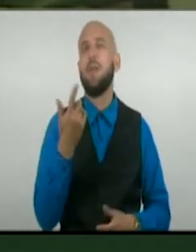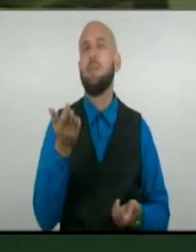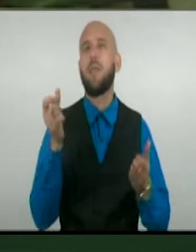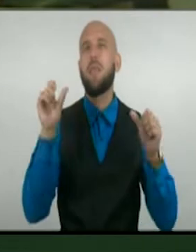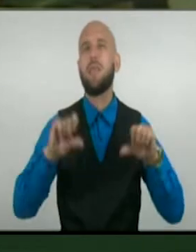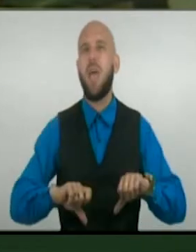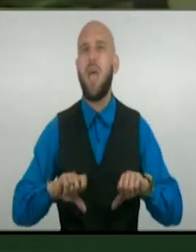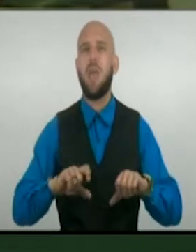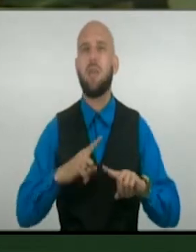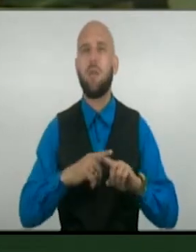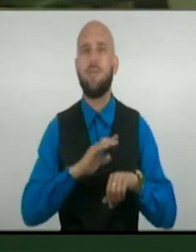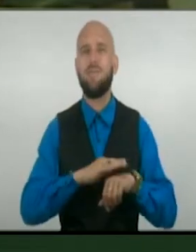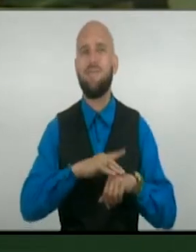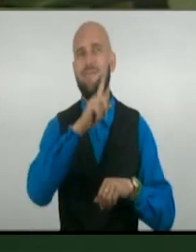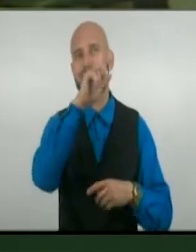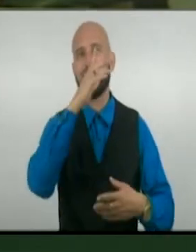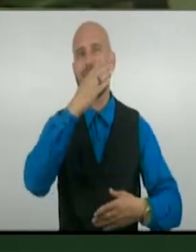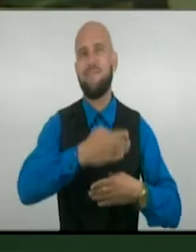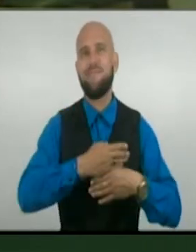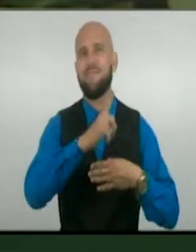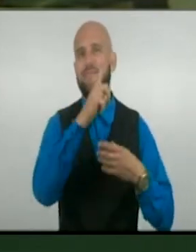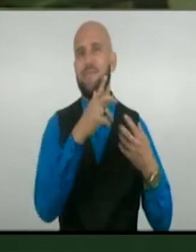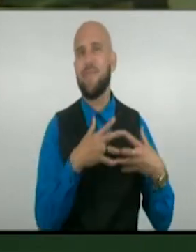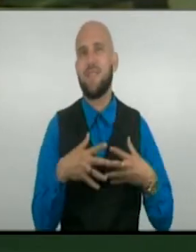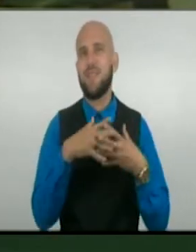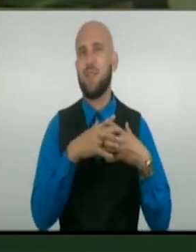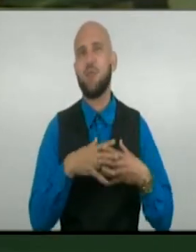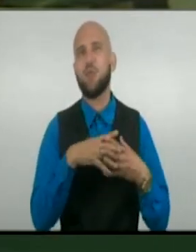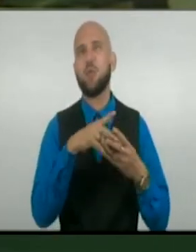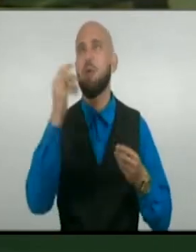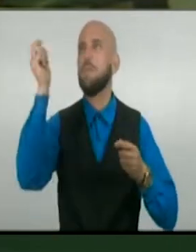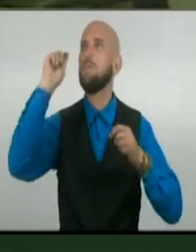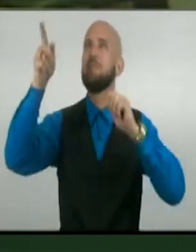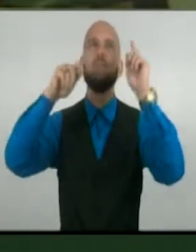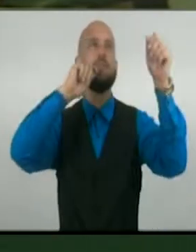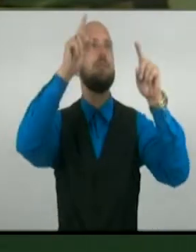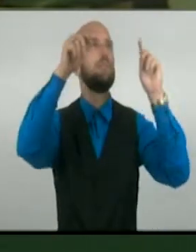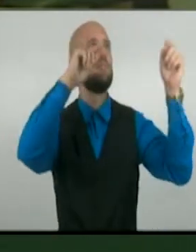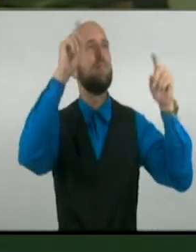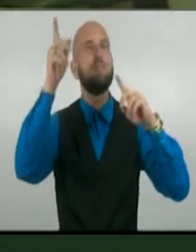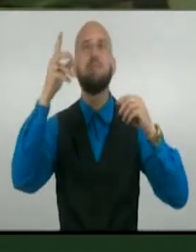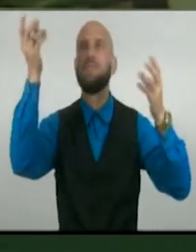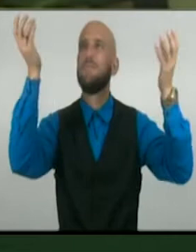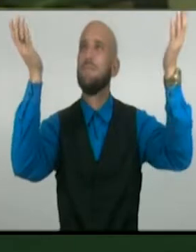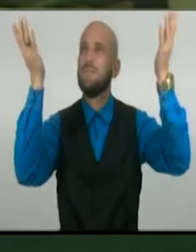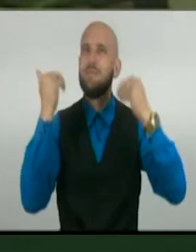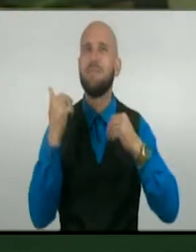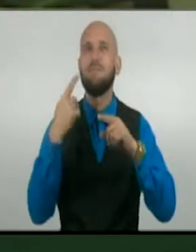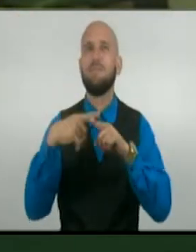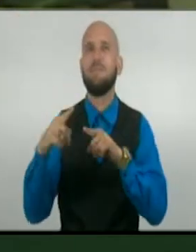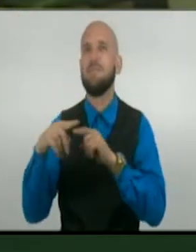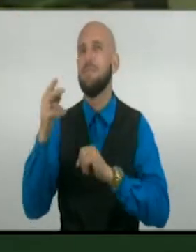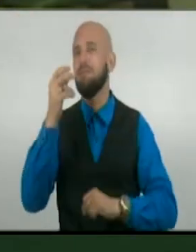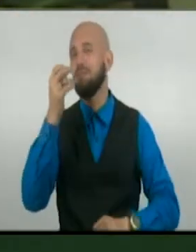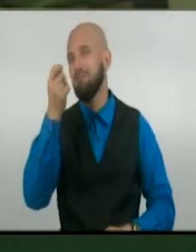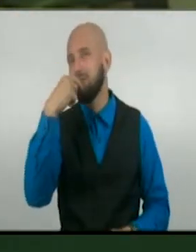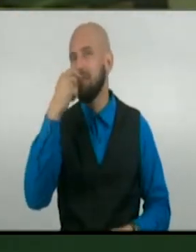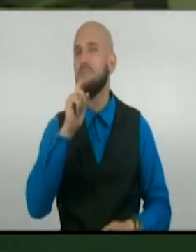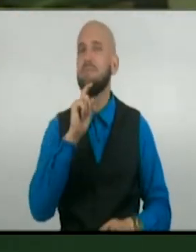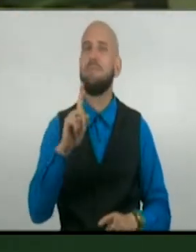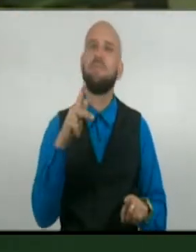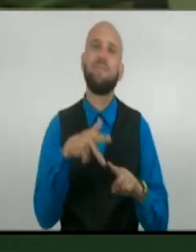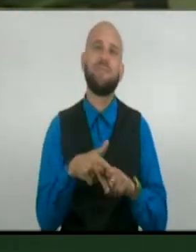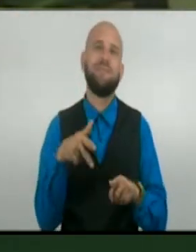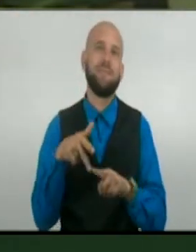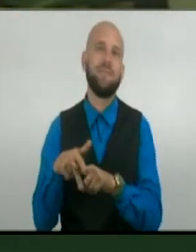nos ha hecho el bloqueo económico y financiero que nos tiene impuesto los eeuu y nos ha sido muy